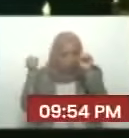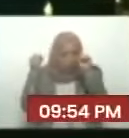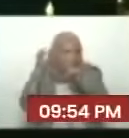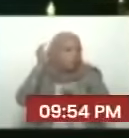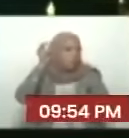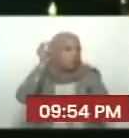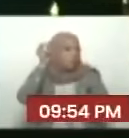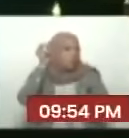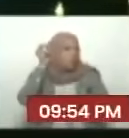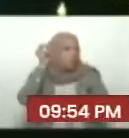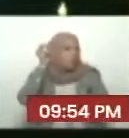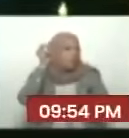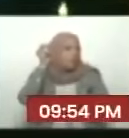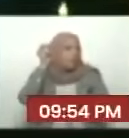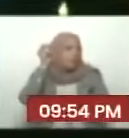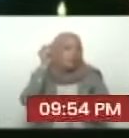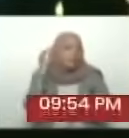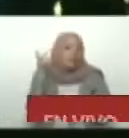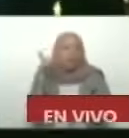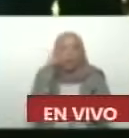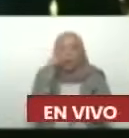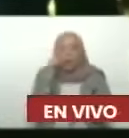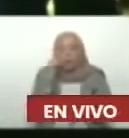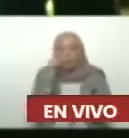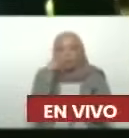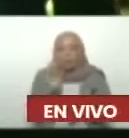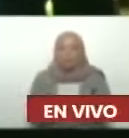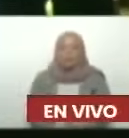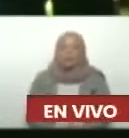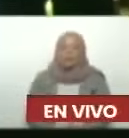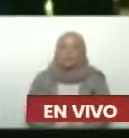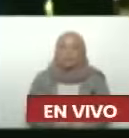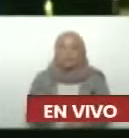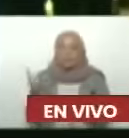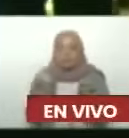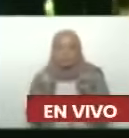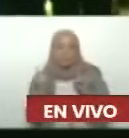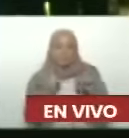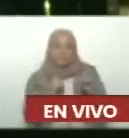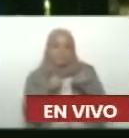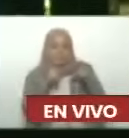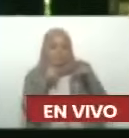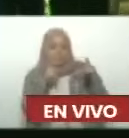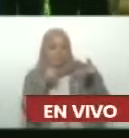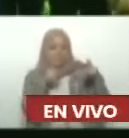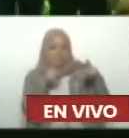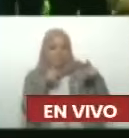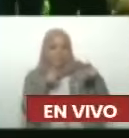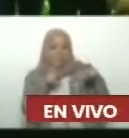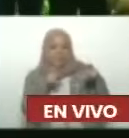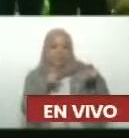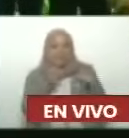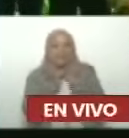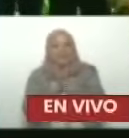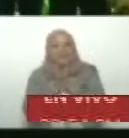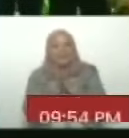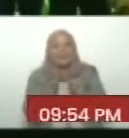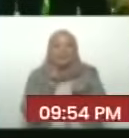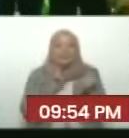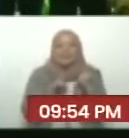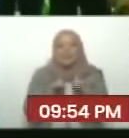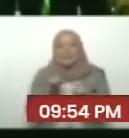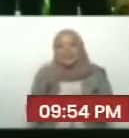favor, no se autoexcluya. Embajador, aquí estamos, mira, no se autoexcluya porque se puso en el centro. ¿Ah,